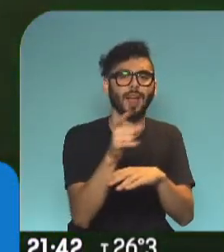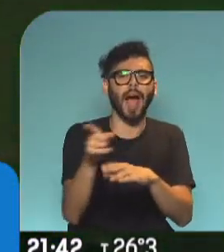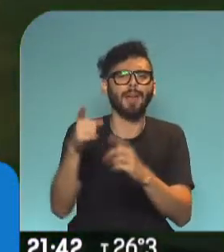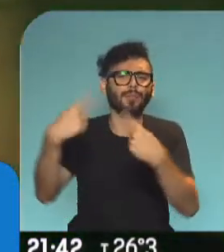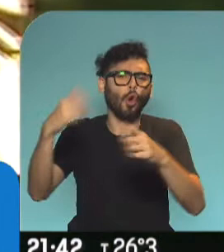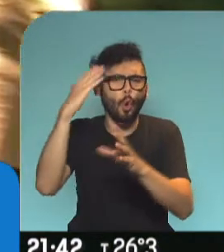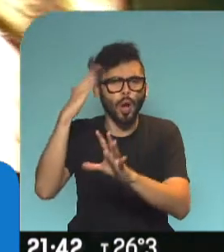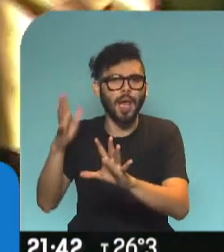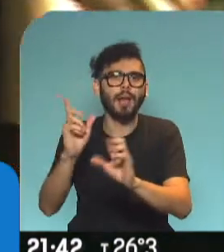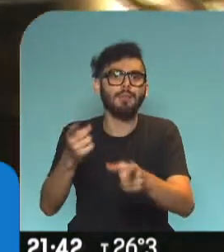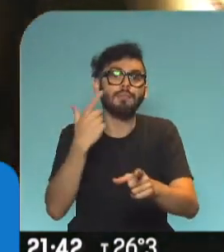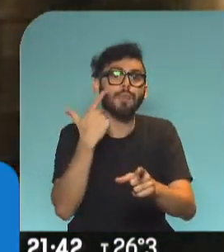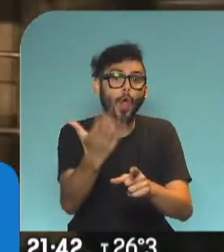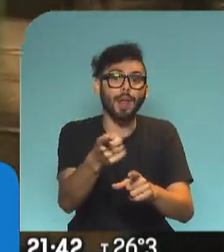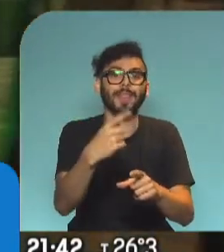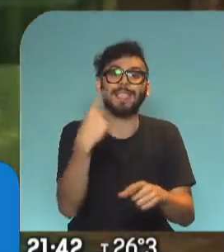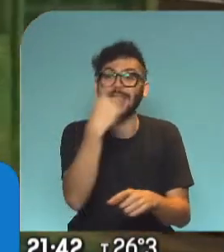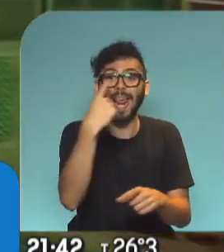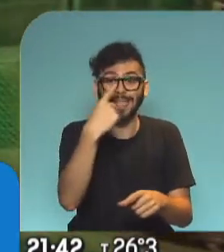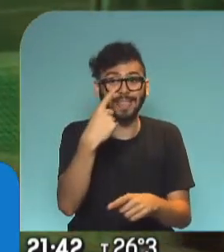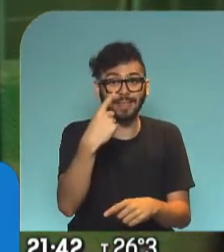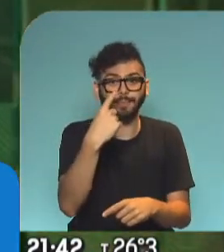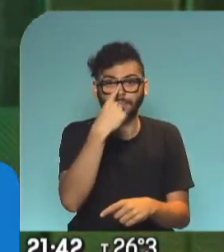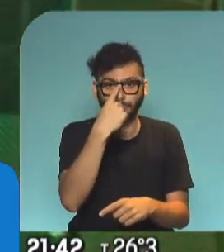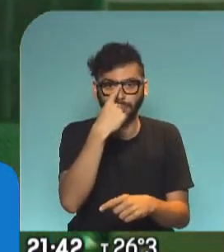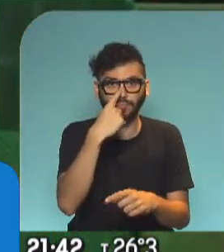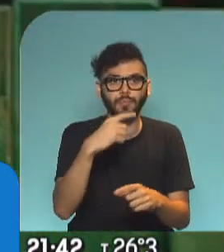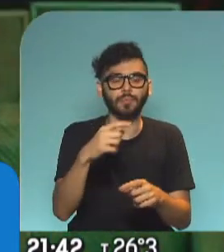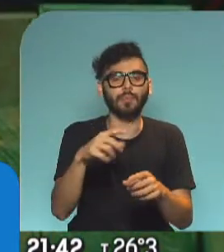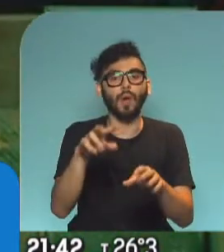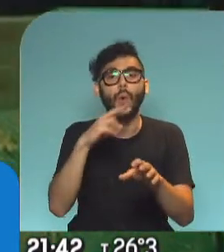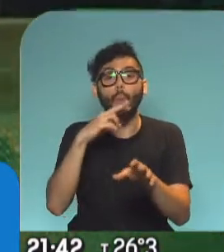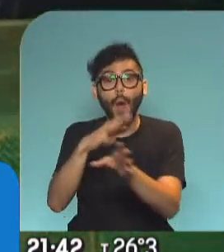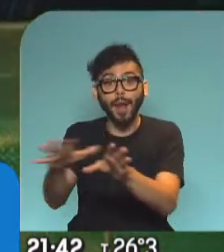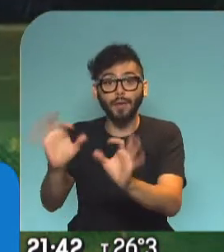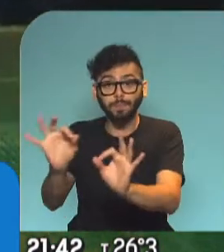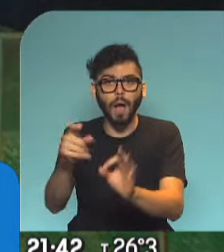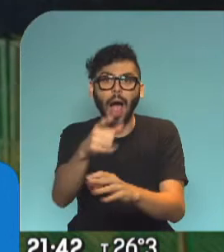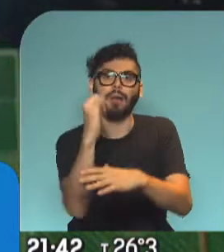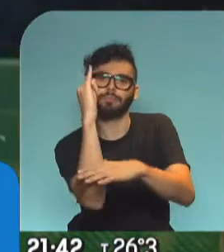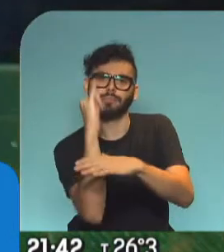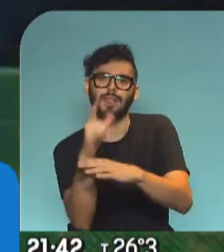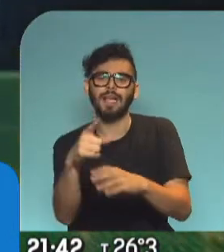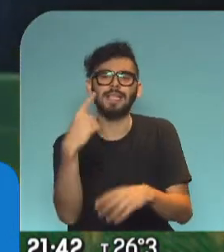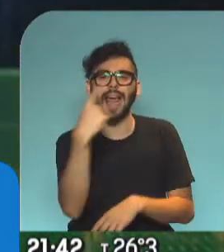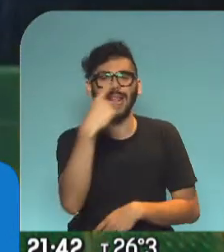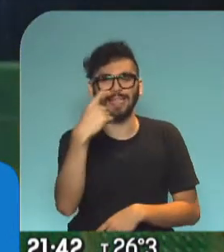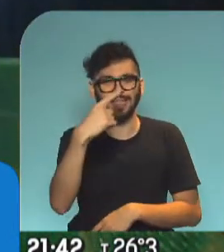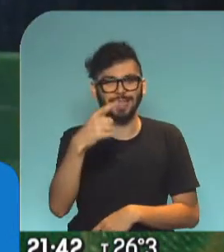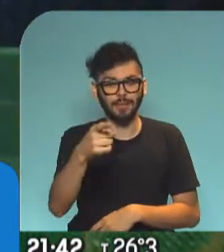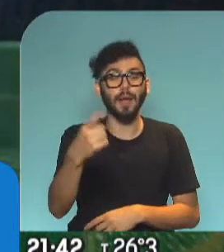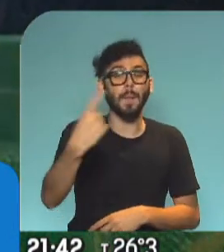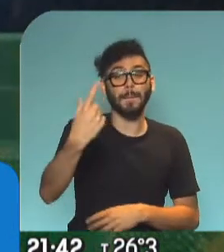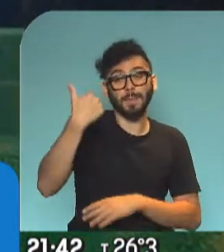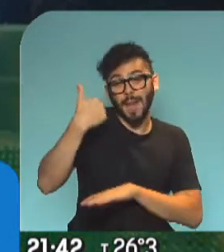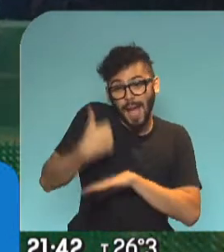culturales y lo que les quería mostrar también es lo celeste. Si bien estuvimos del lado verde, ahora queremos mostrar lo celeste. En la primera salida,